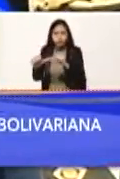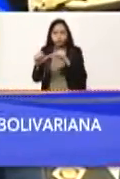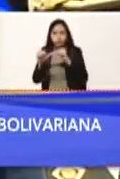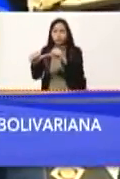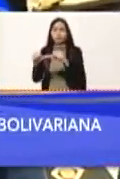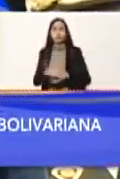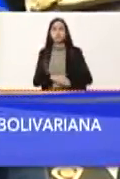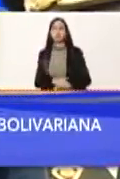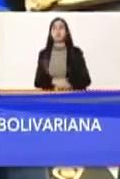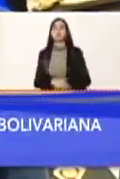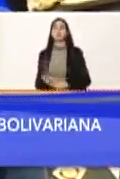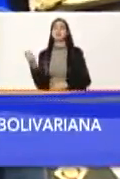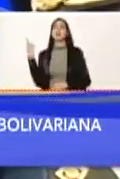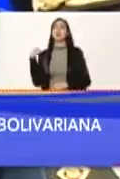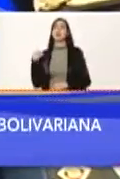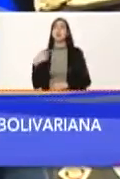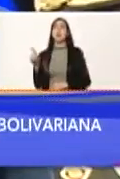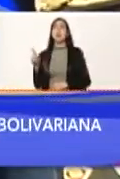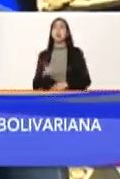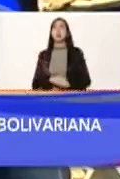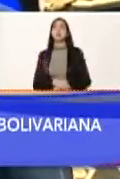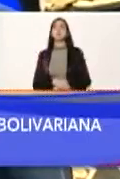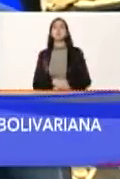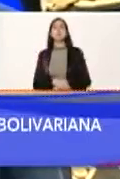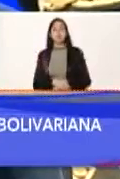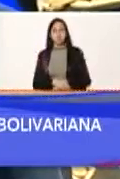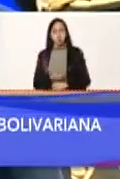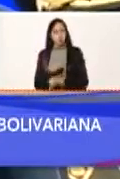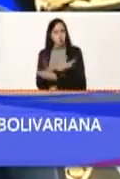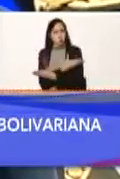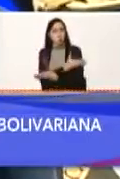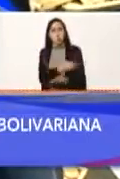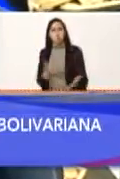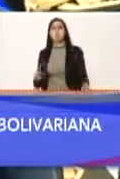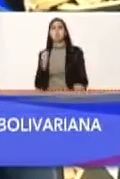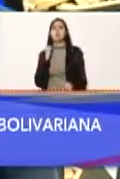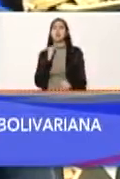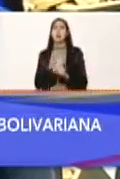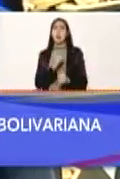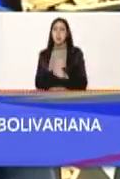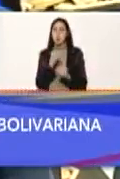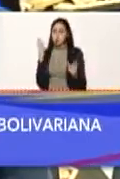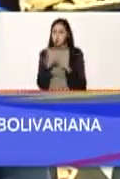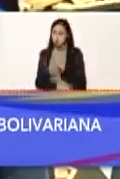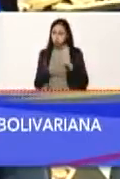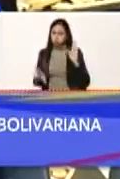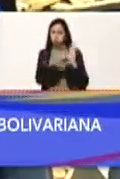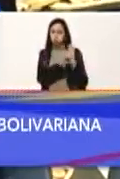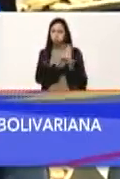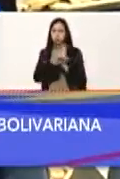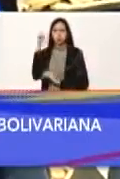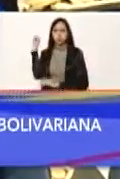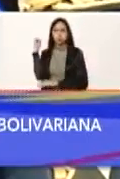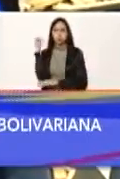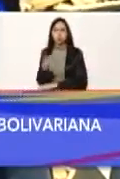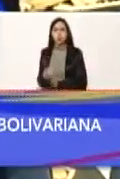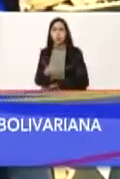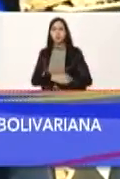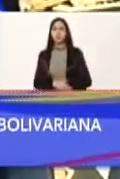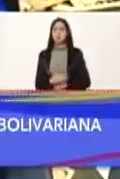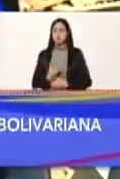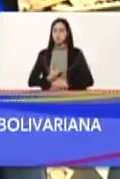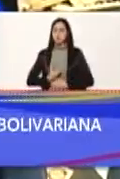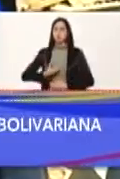y tengan su disposición, como debe ser de acuerdo a la ley y los reglamentos, de su